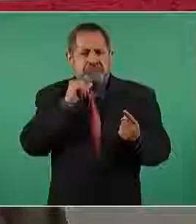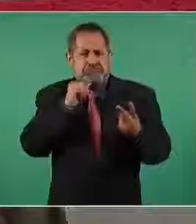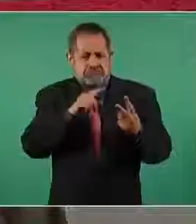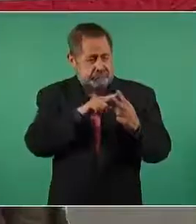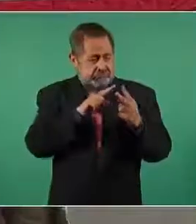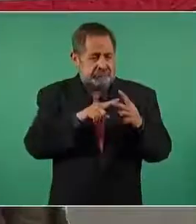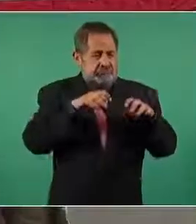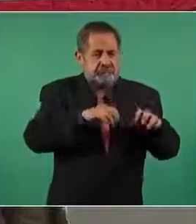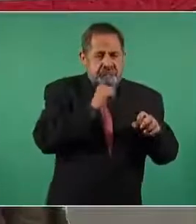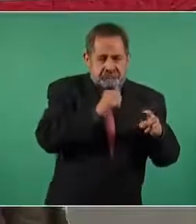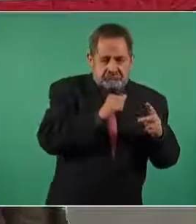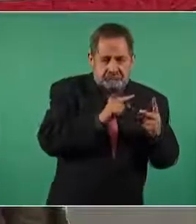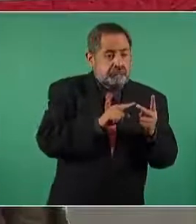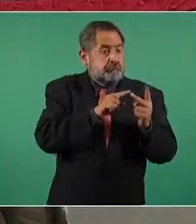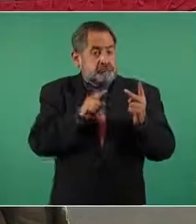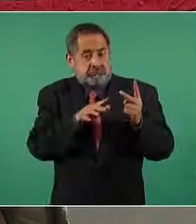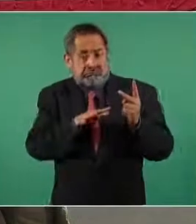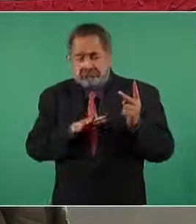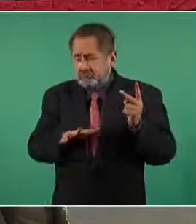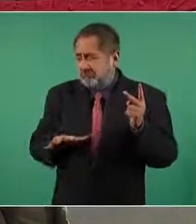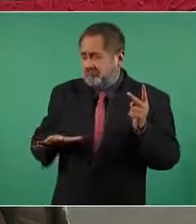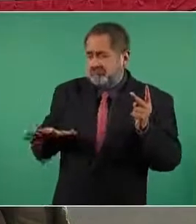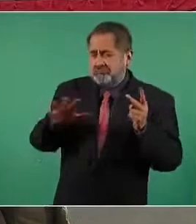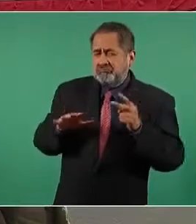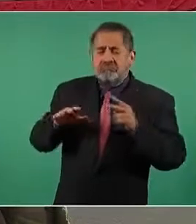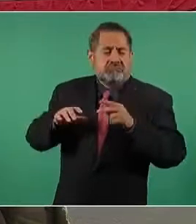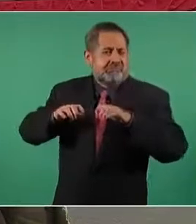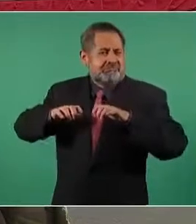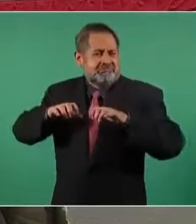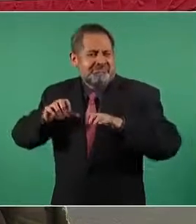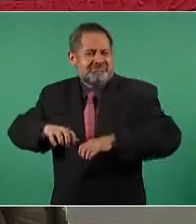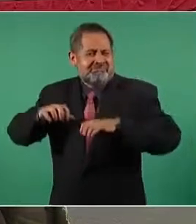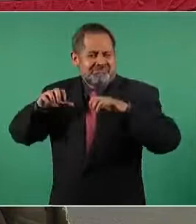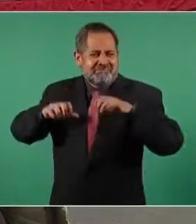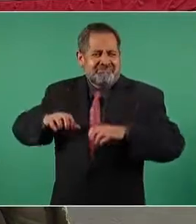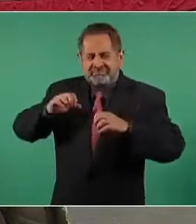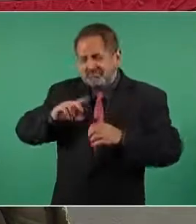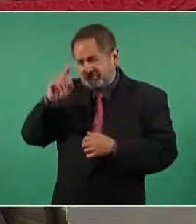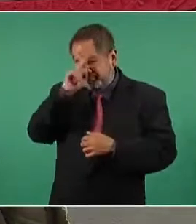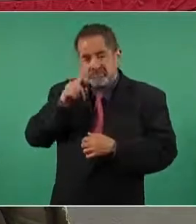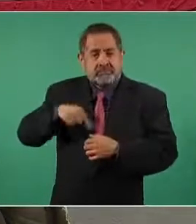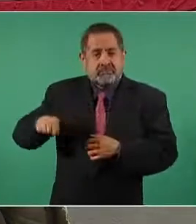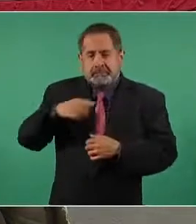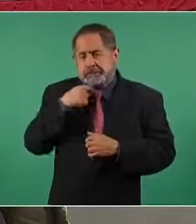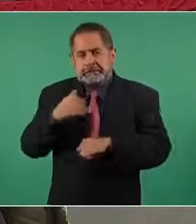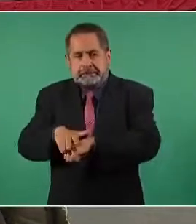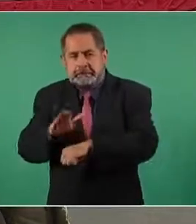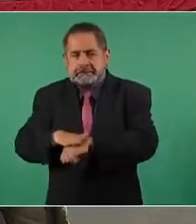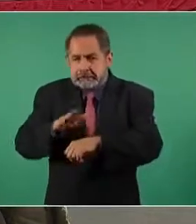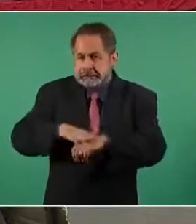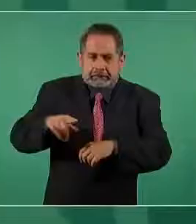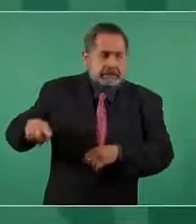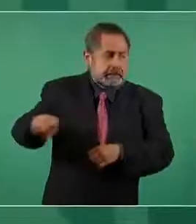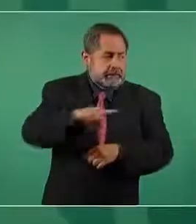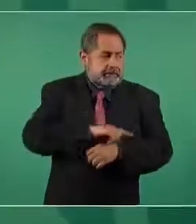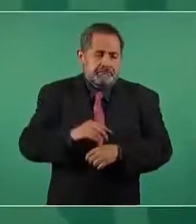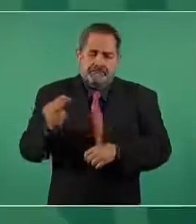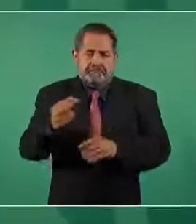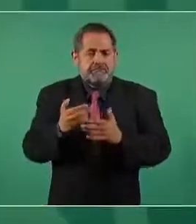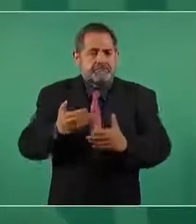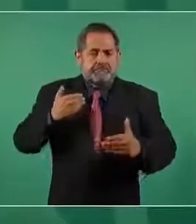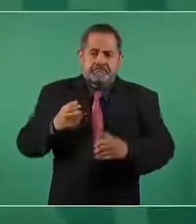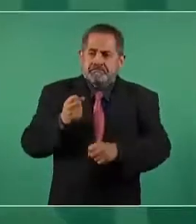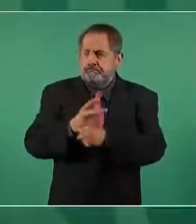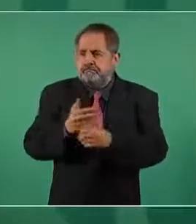el territorio nacional tenemos lluvias. Estamos alertando a la población para que tome las precauciones necesarias, y de